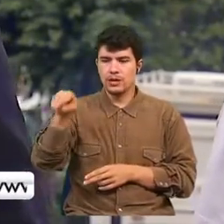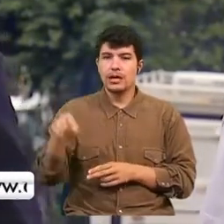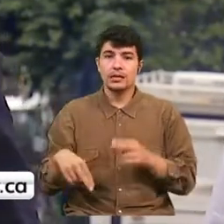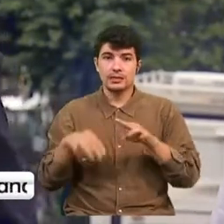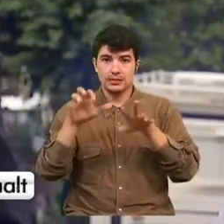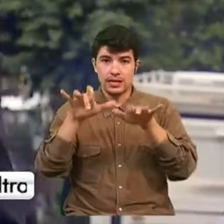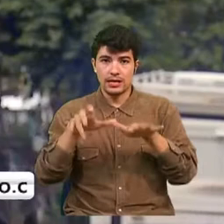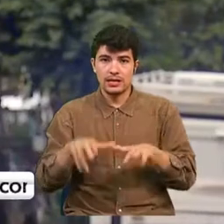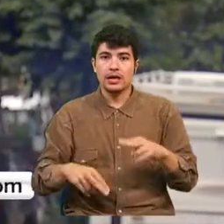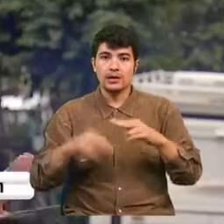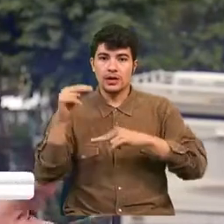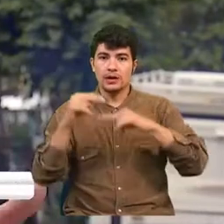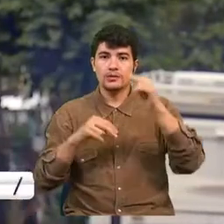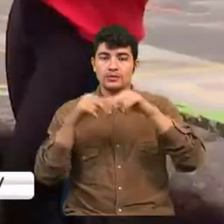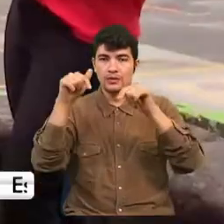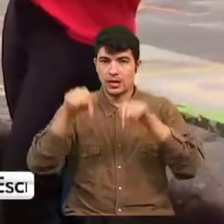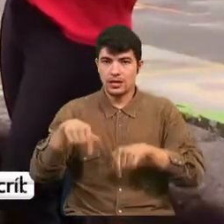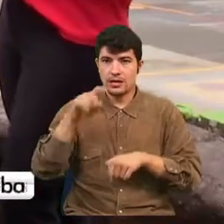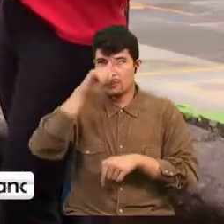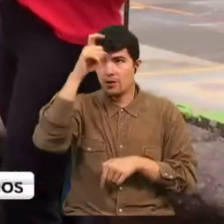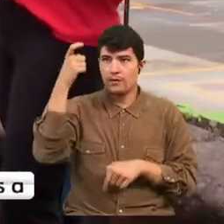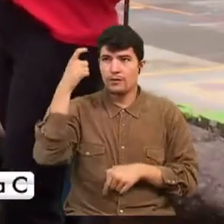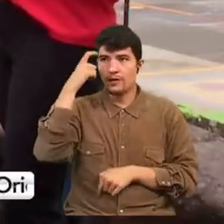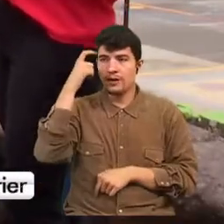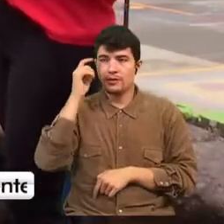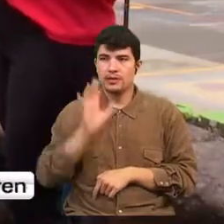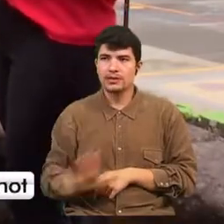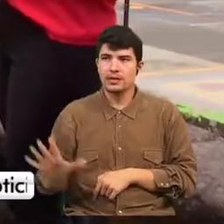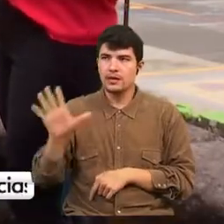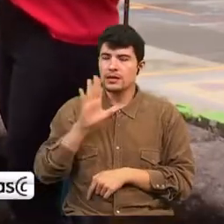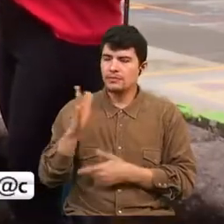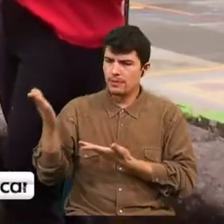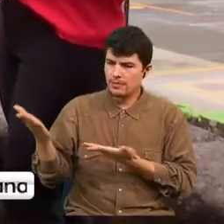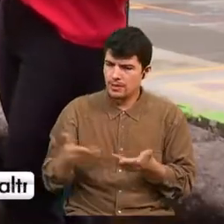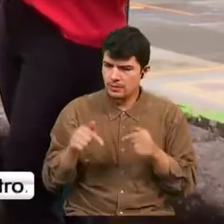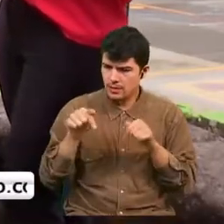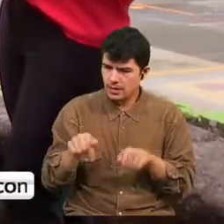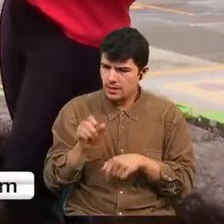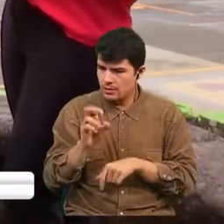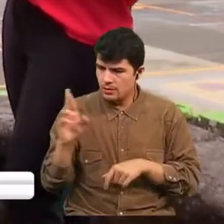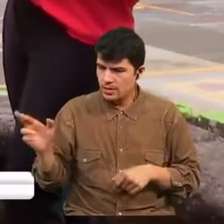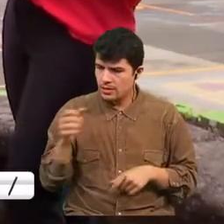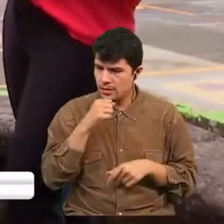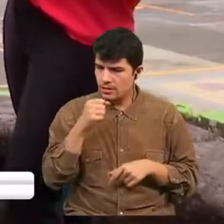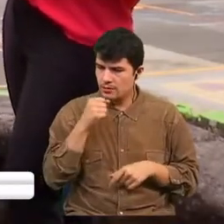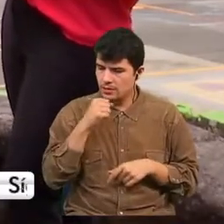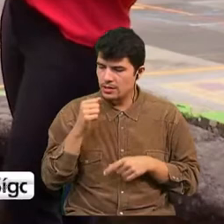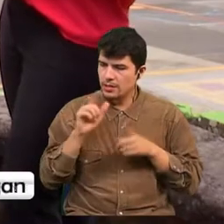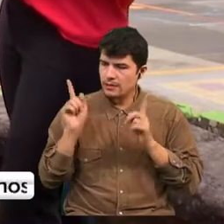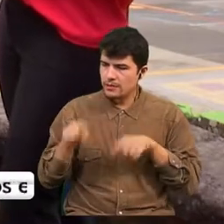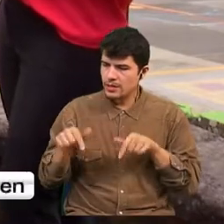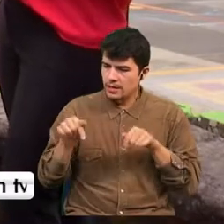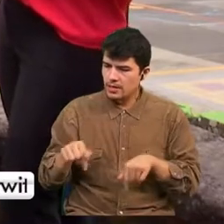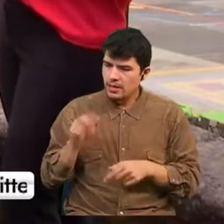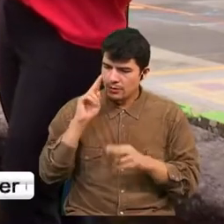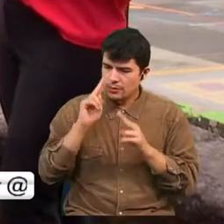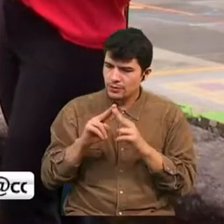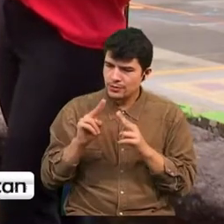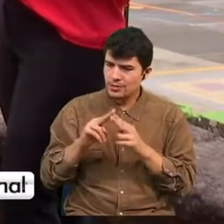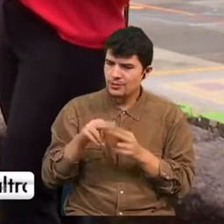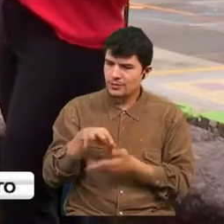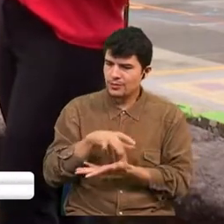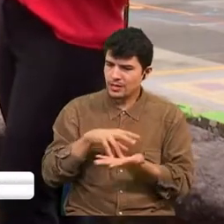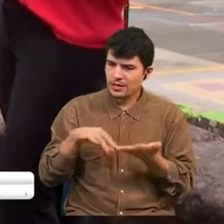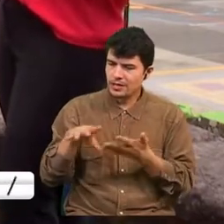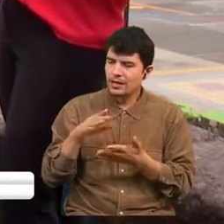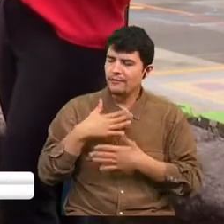Infraestructura de la Gobernación de Santander. Bienvenido, secretario, a esta emisión de Oriente Noticias, y pues también por esta Expedición Santander, la felicitación por